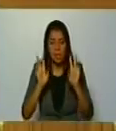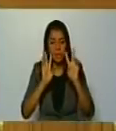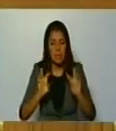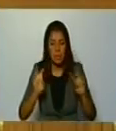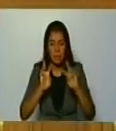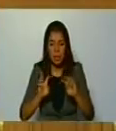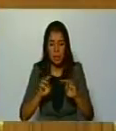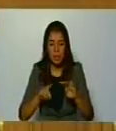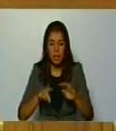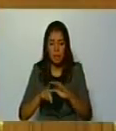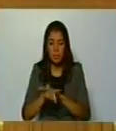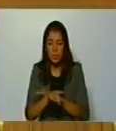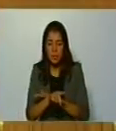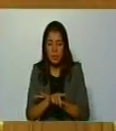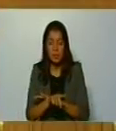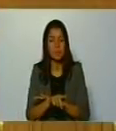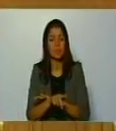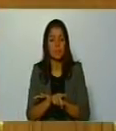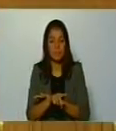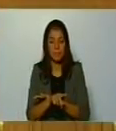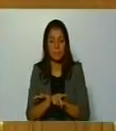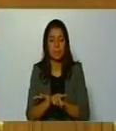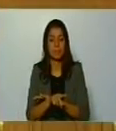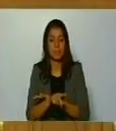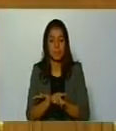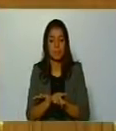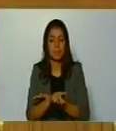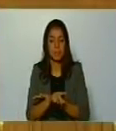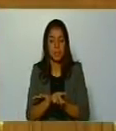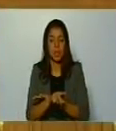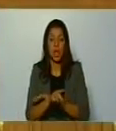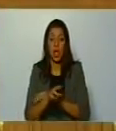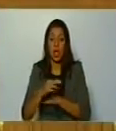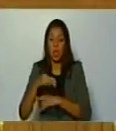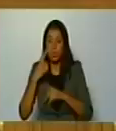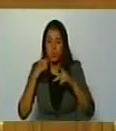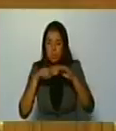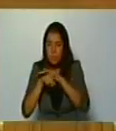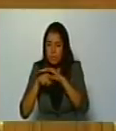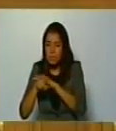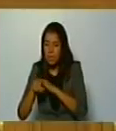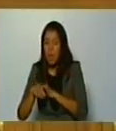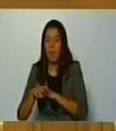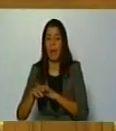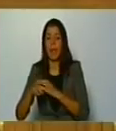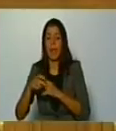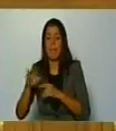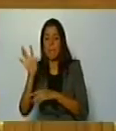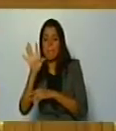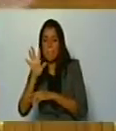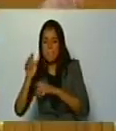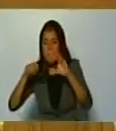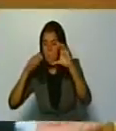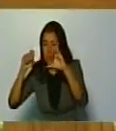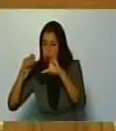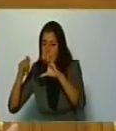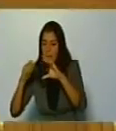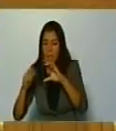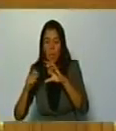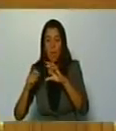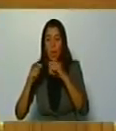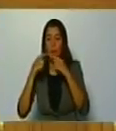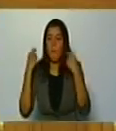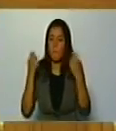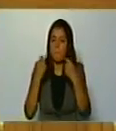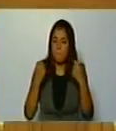hemos logrado vaciar mucho de esos videos, ¿verdad? Declaraciones de